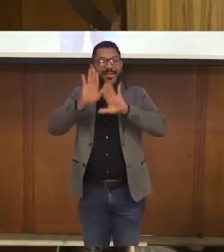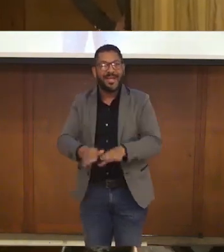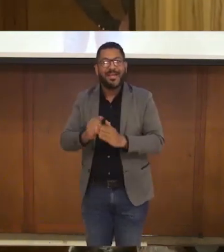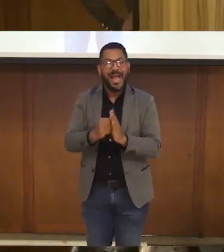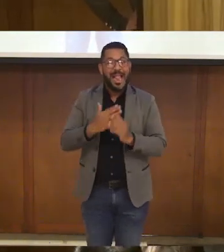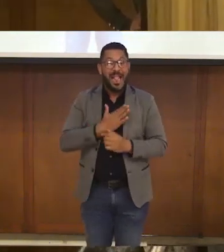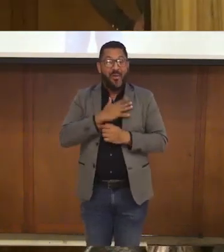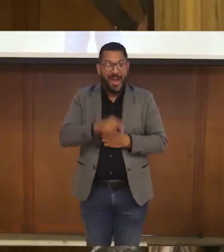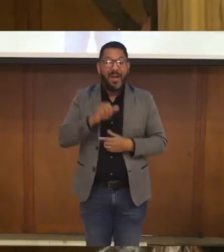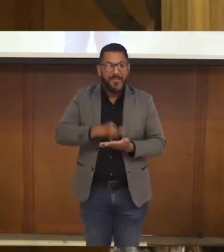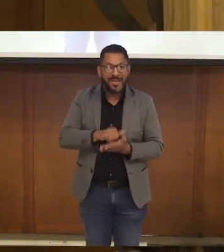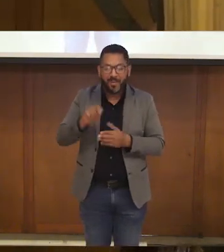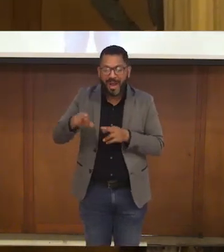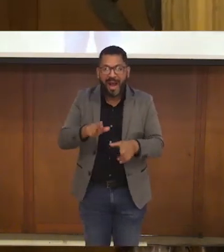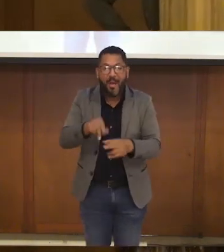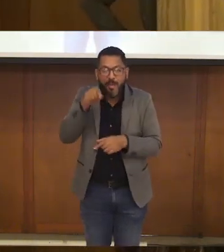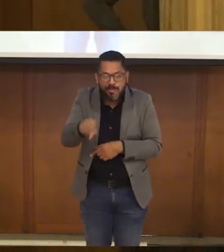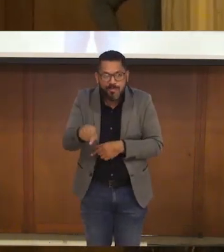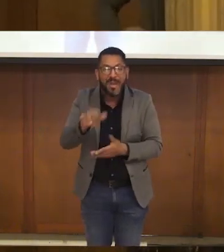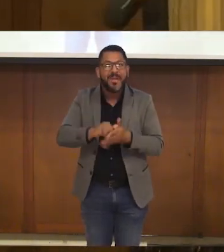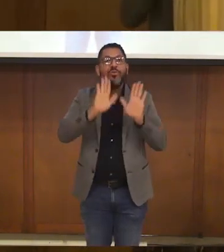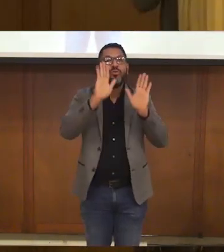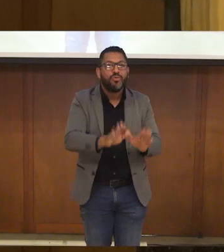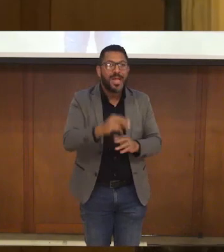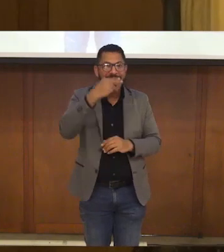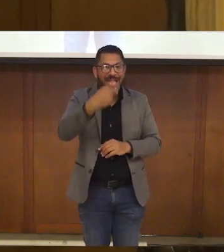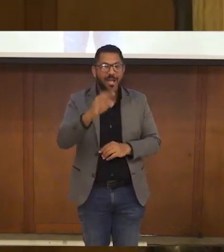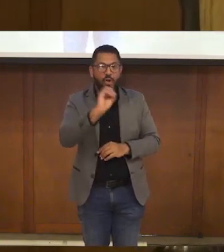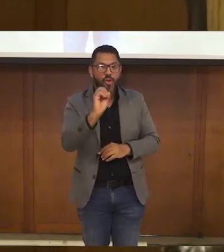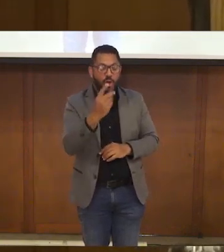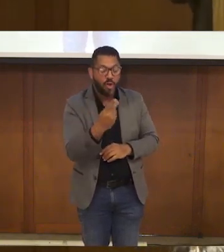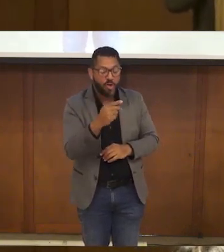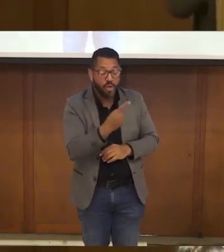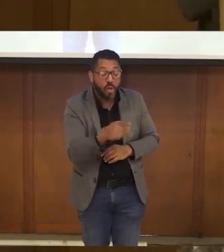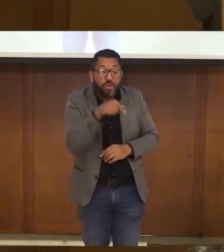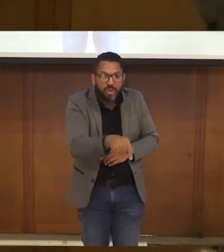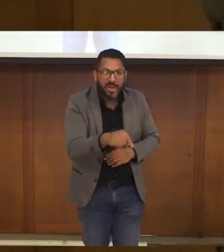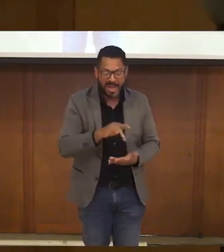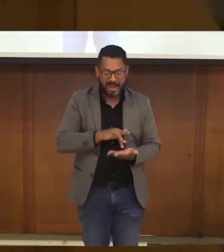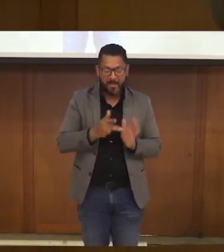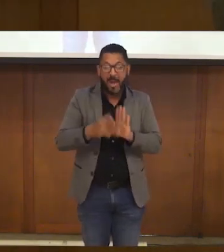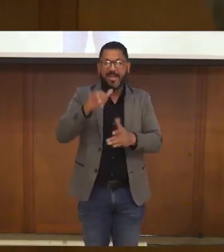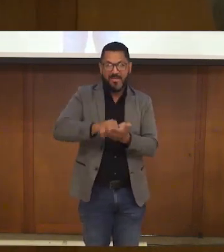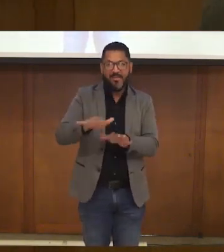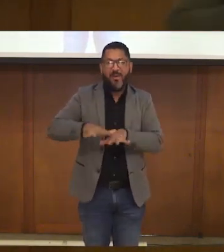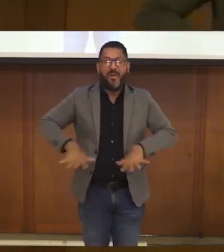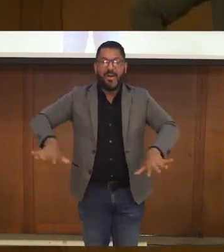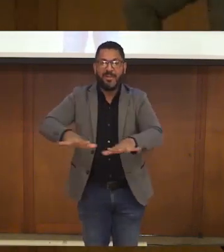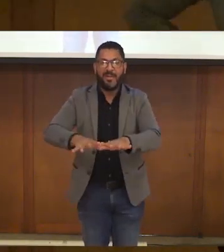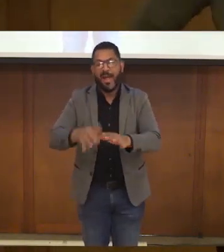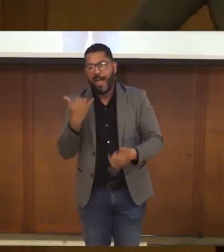en la novela hay unas escenas con el río, que era muy particular porque es la vida de los dos niños y tienen pues esa